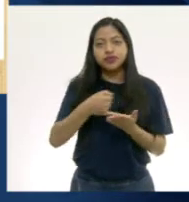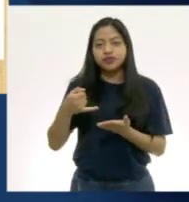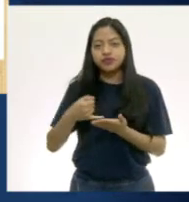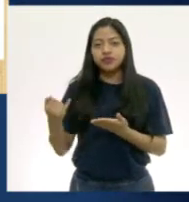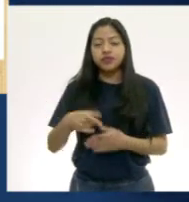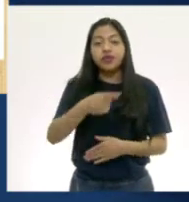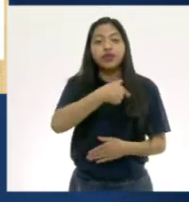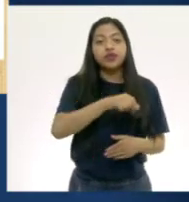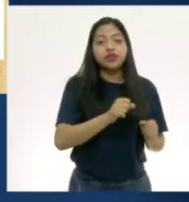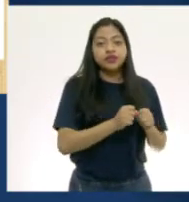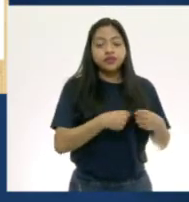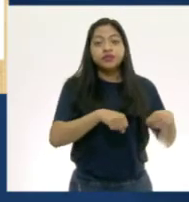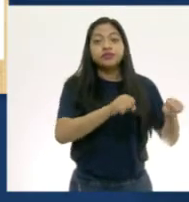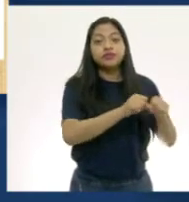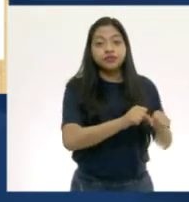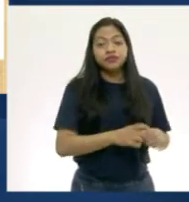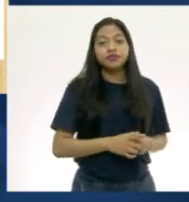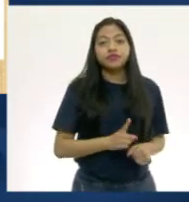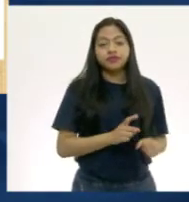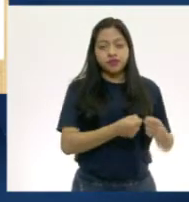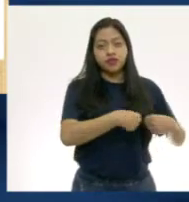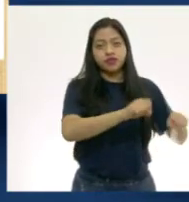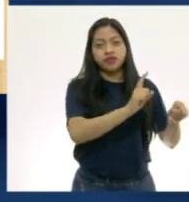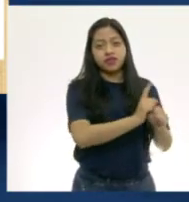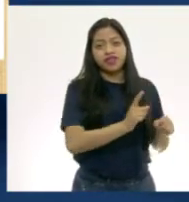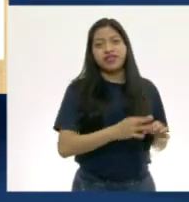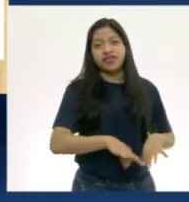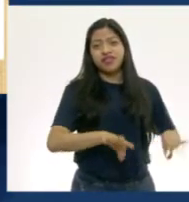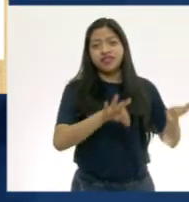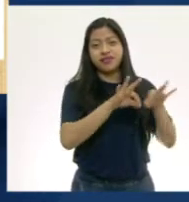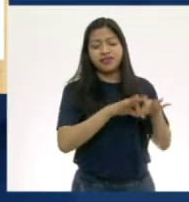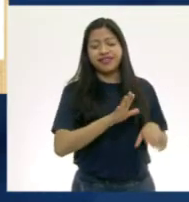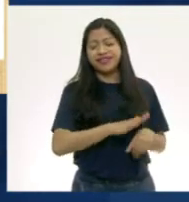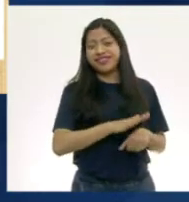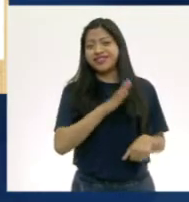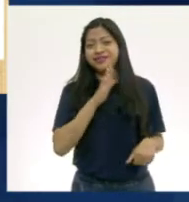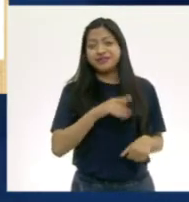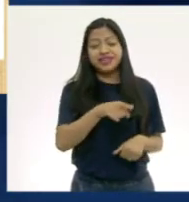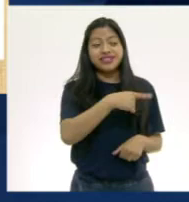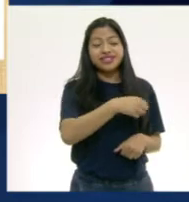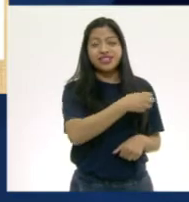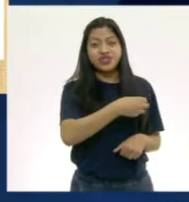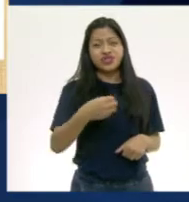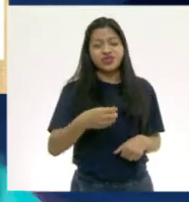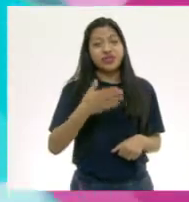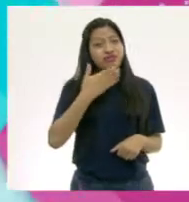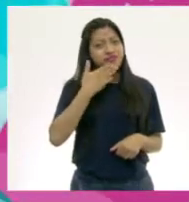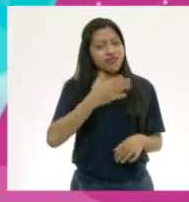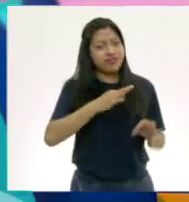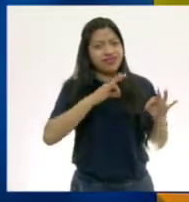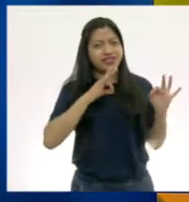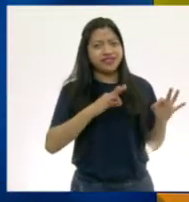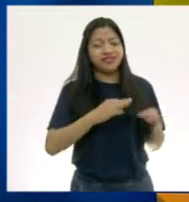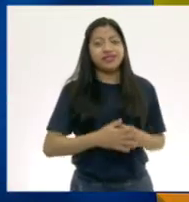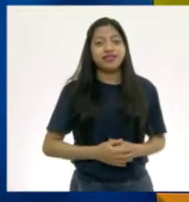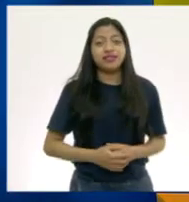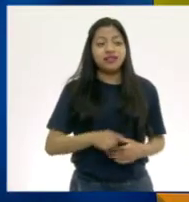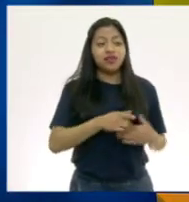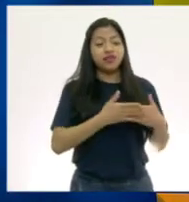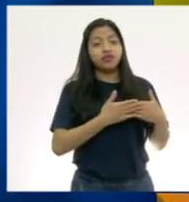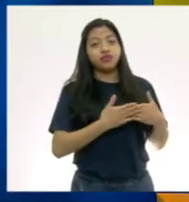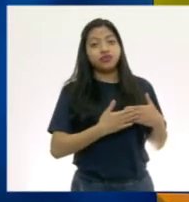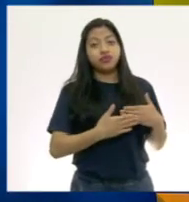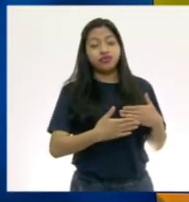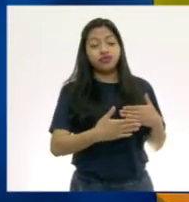sociedad egipcia se caracterizó por ser una de las más complejas y estratificadas de la antigüedad, cosa que se mantuvo sin